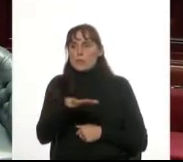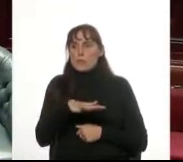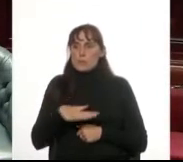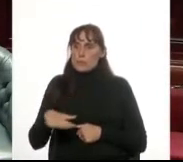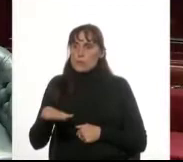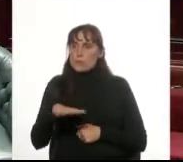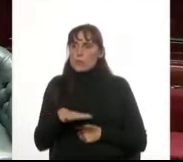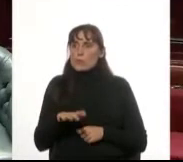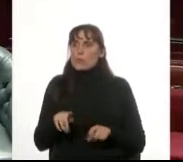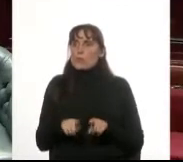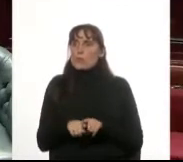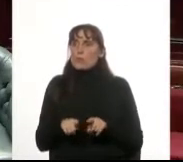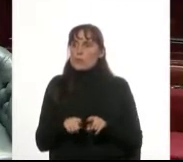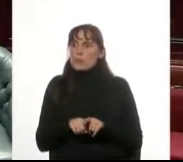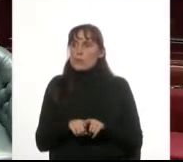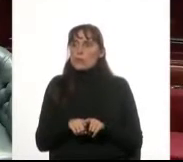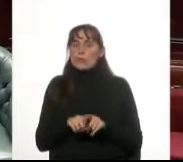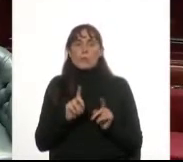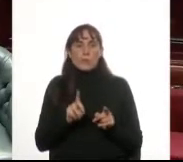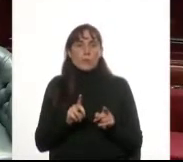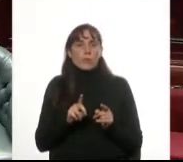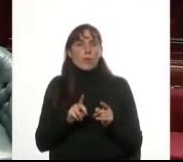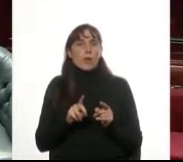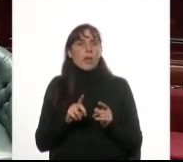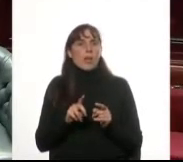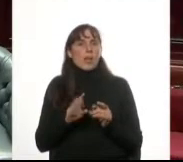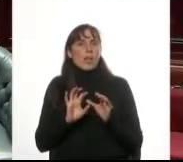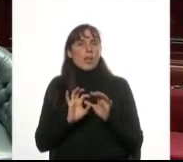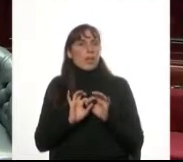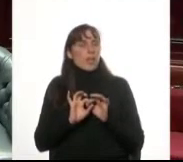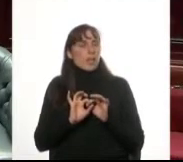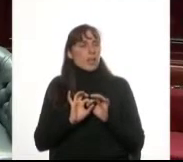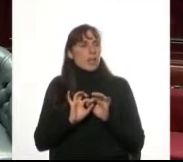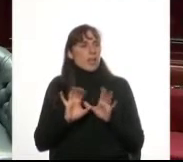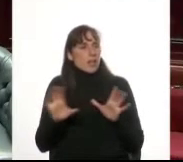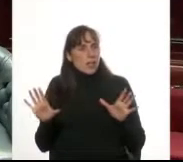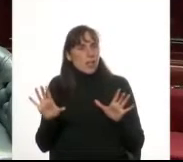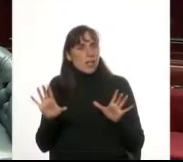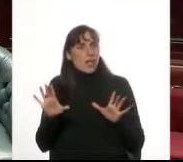y como etapa pagar el precio de constreñir la libertad